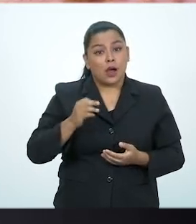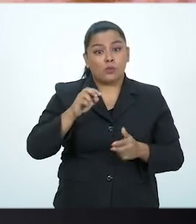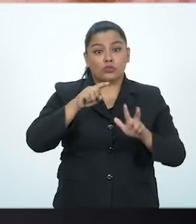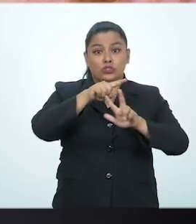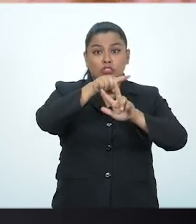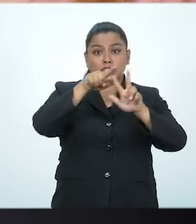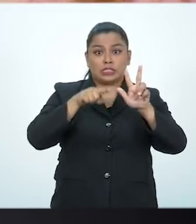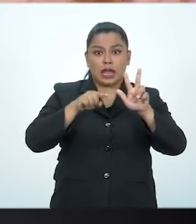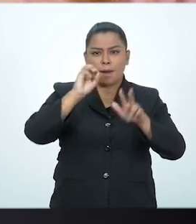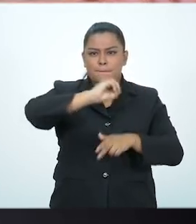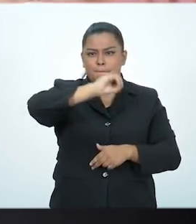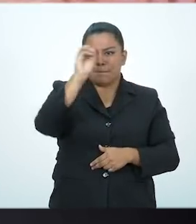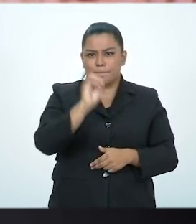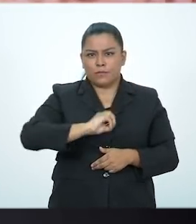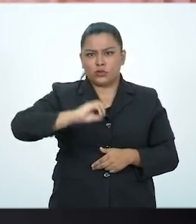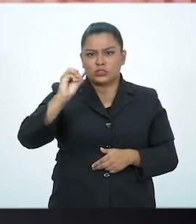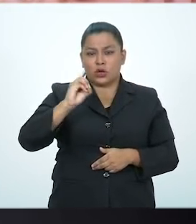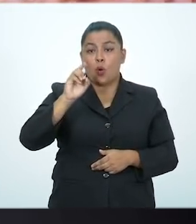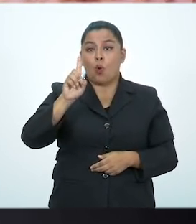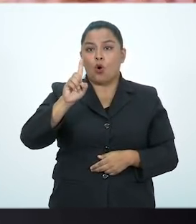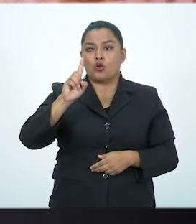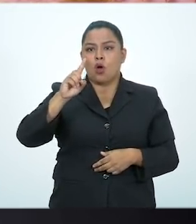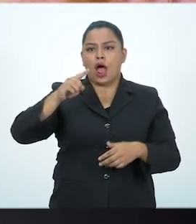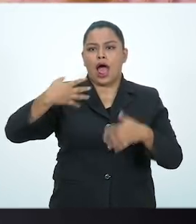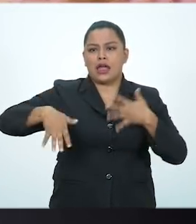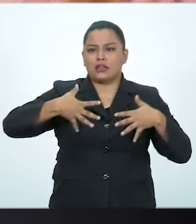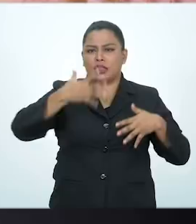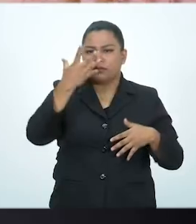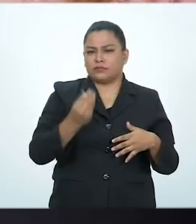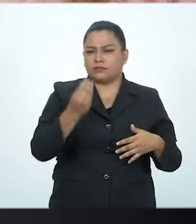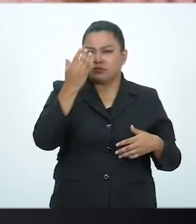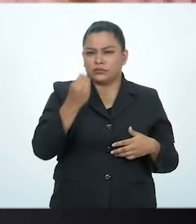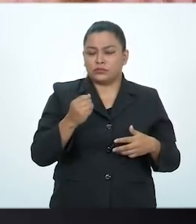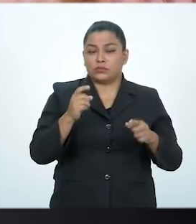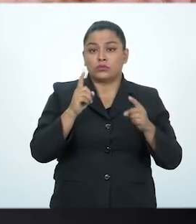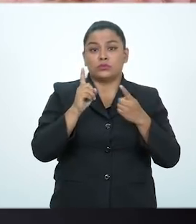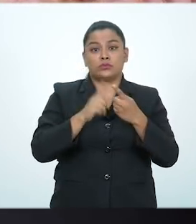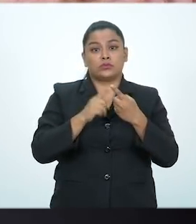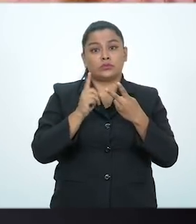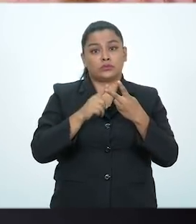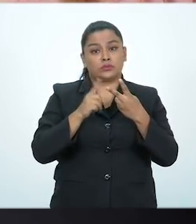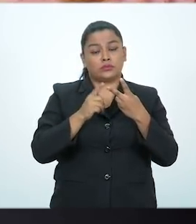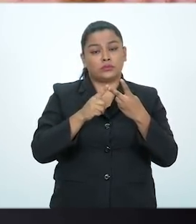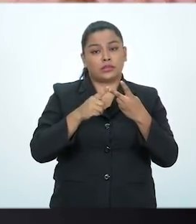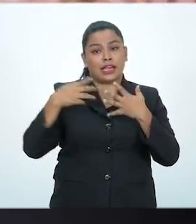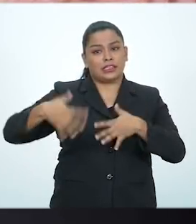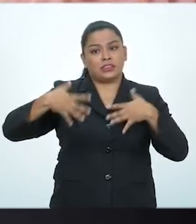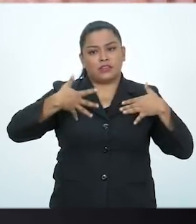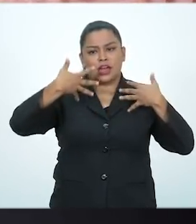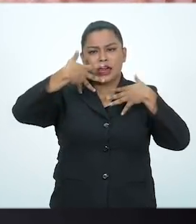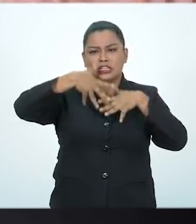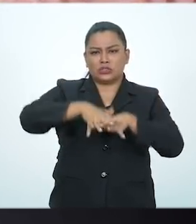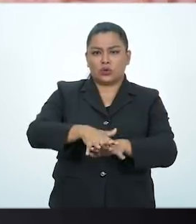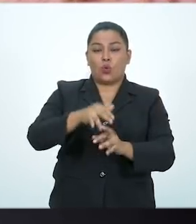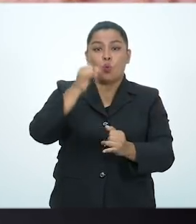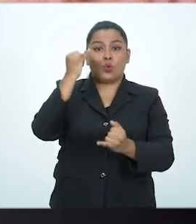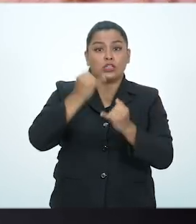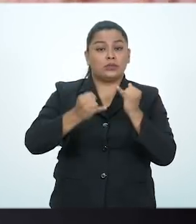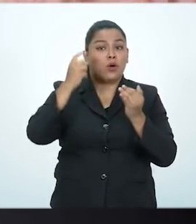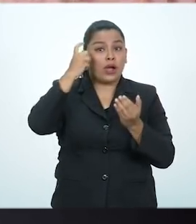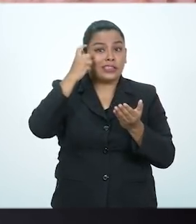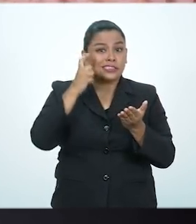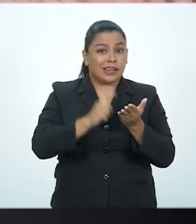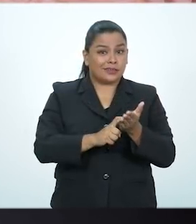obtener 3 porcentajes, uno de actividades cotidianas, otro de actividades integradoras y el último de la